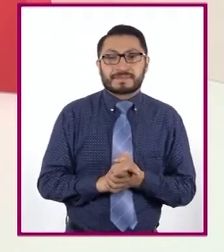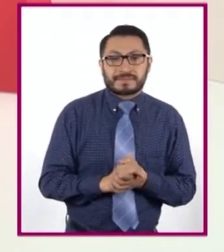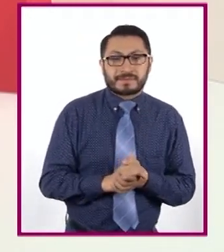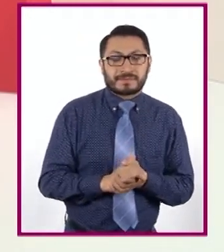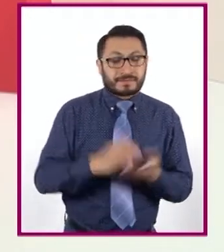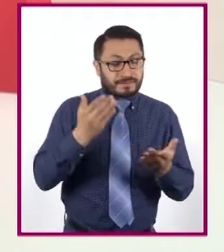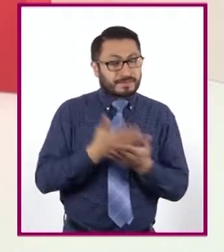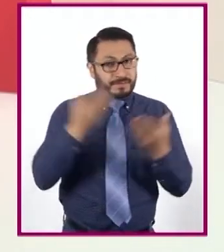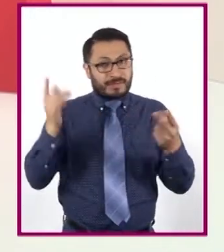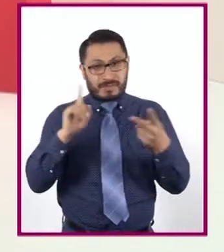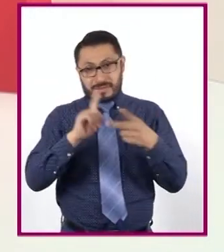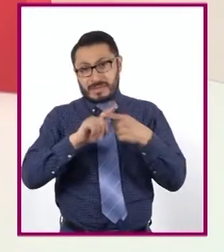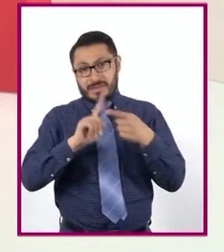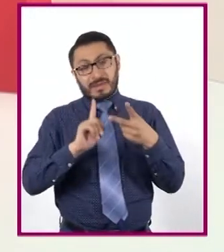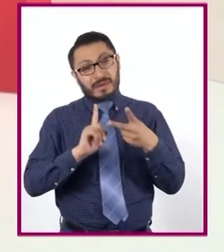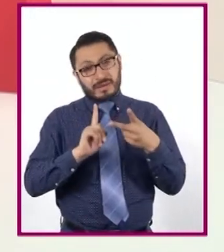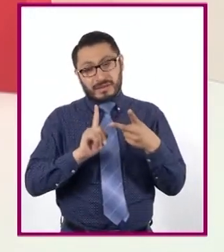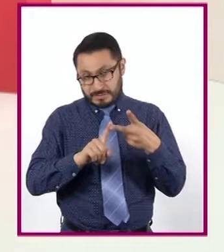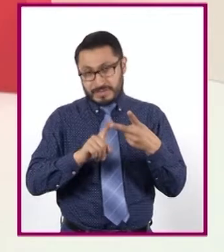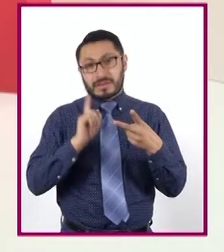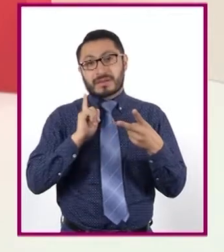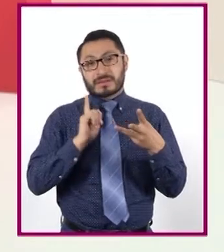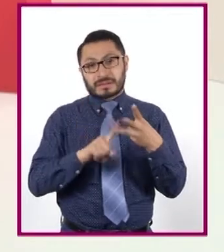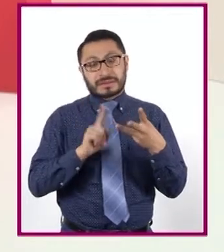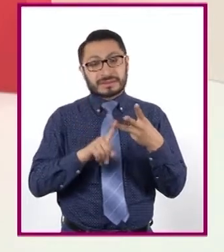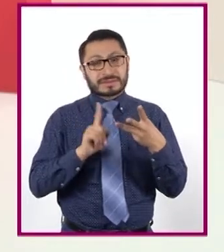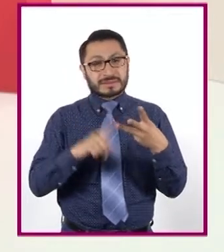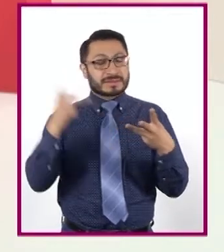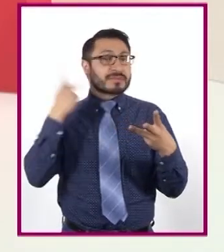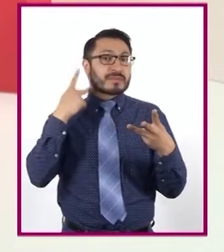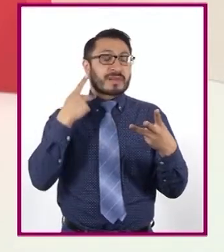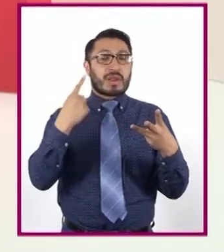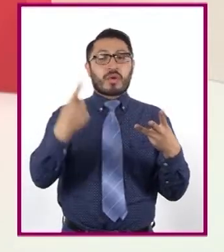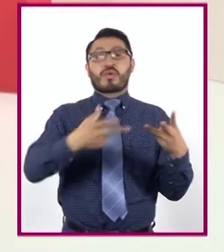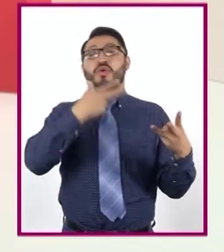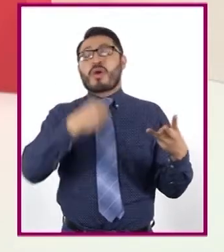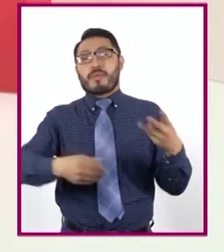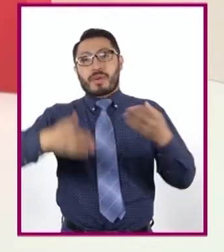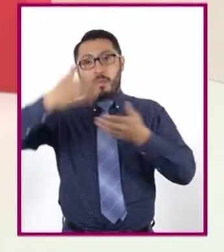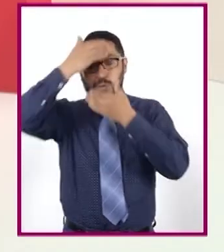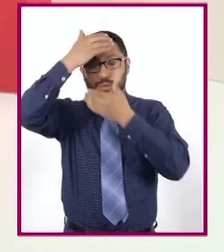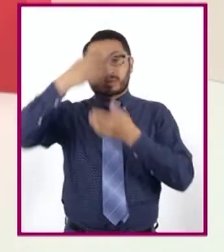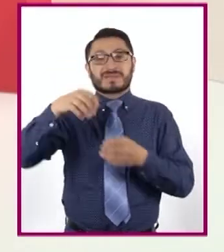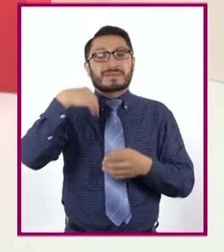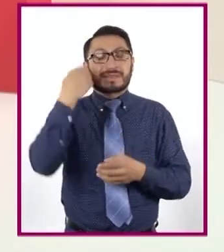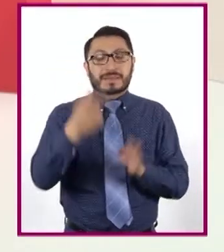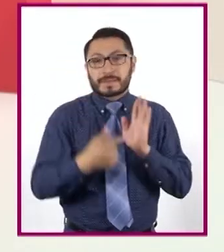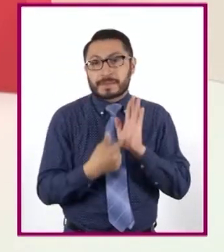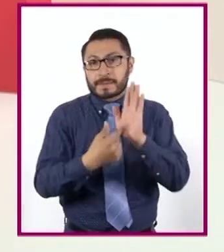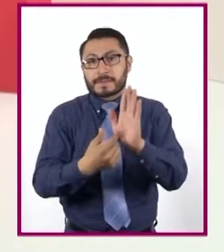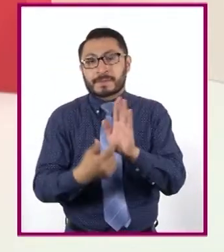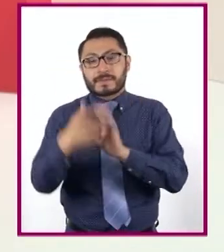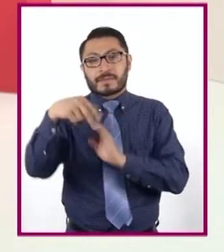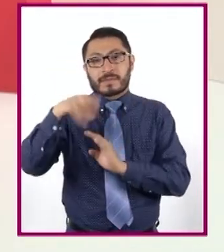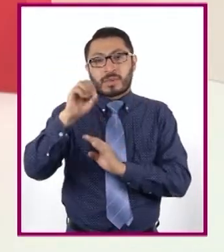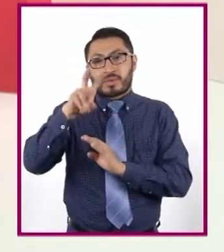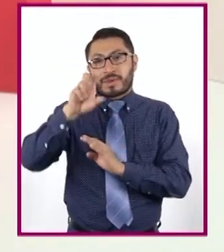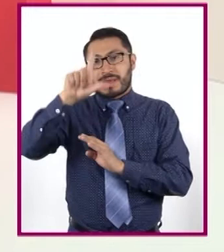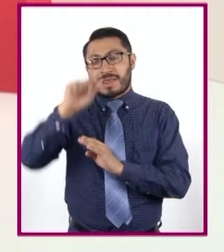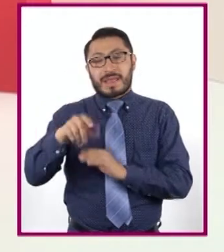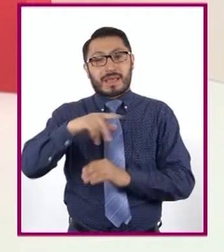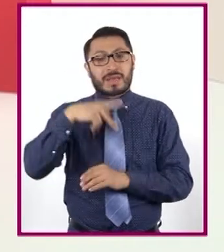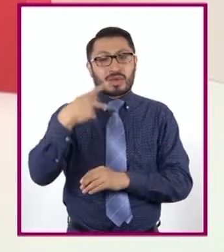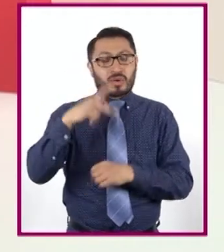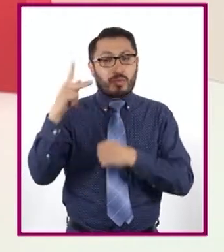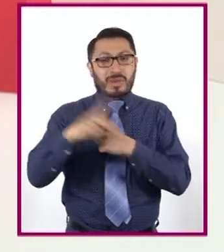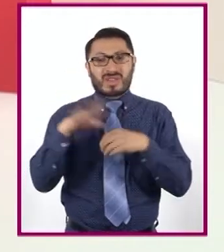en los factores políticos. Un escritor musulmán quiso mostrar en una novela que el régimen de su país era